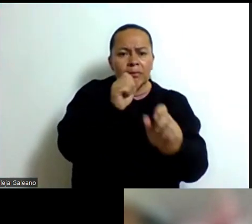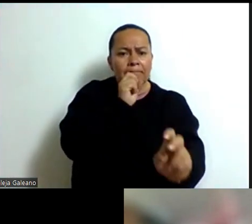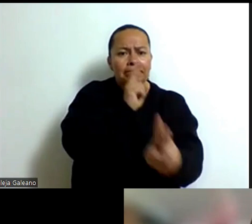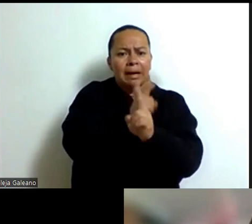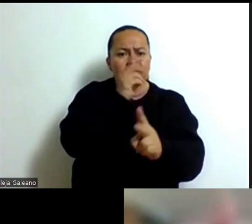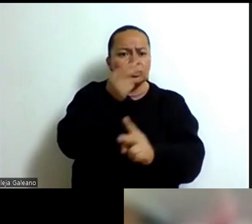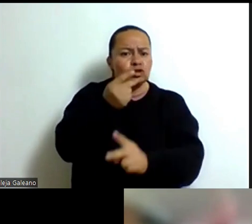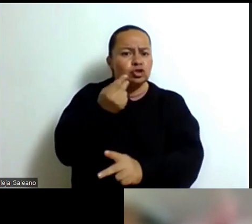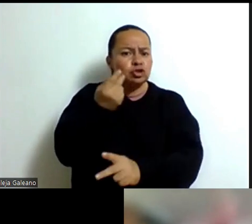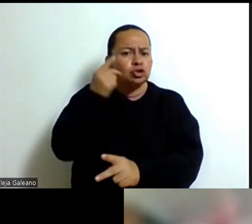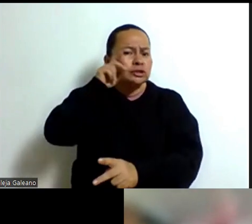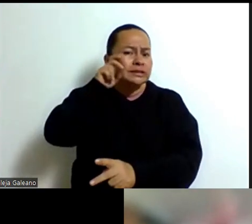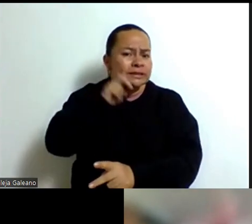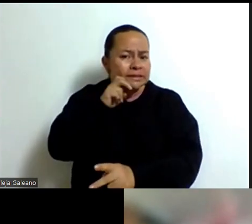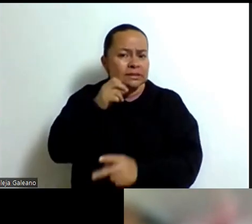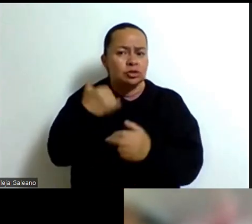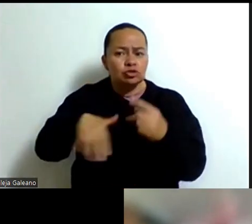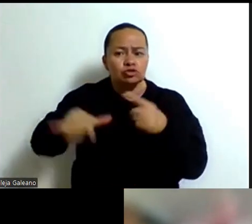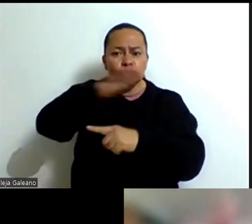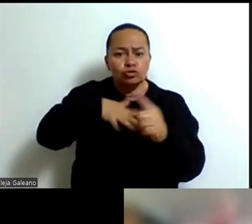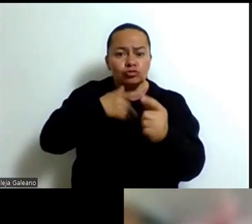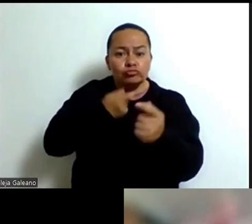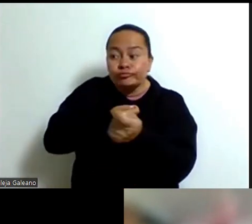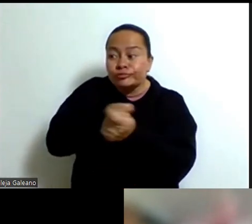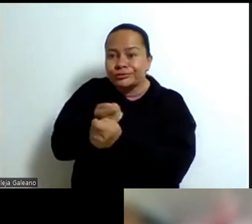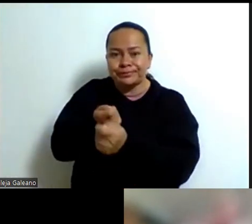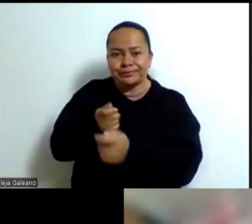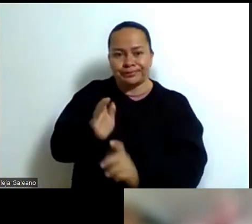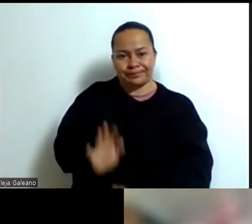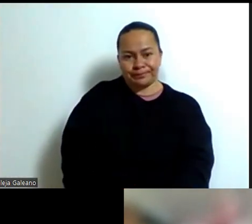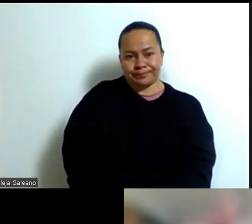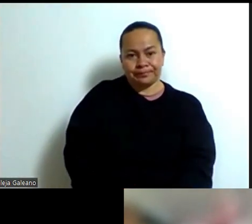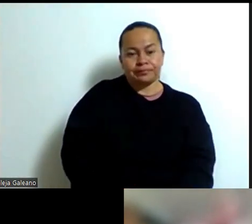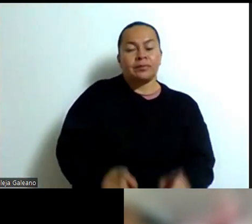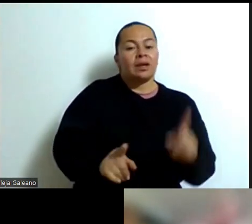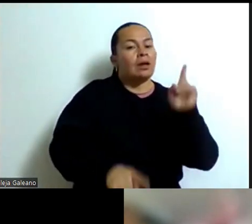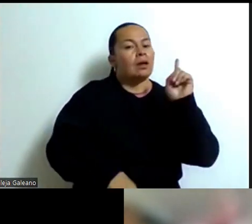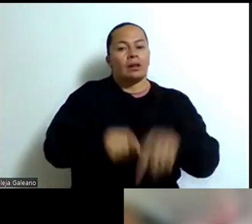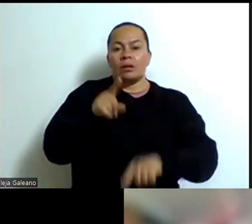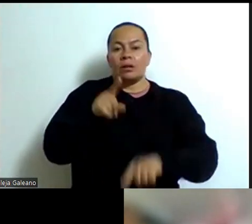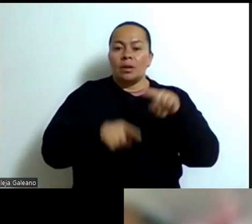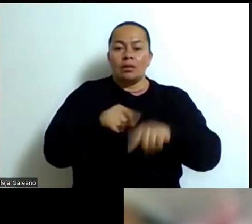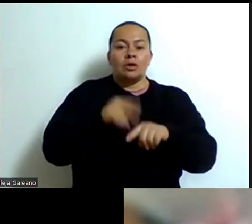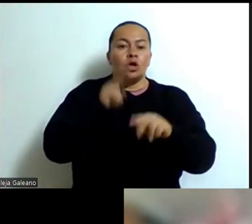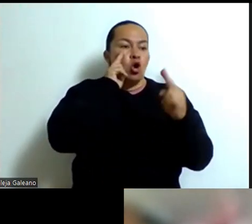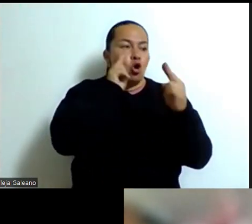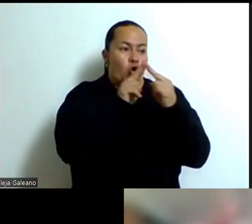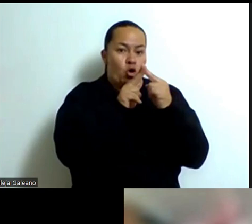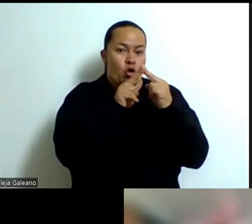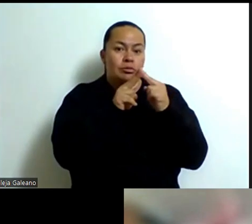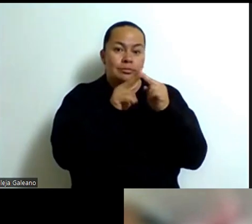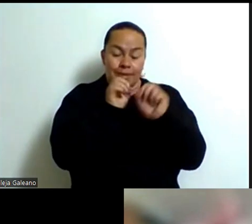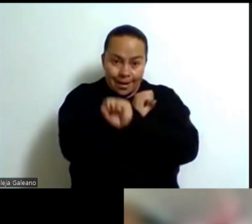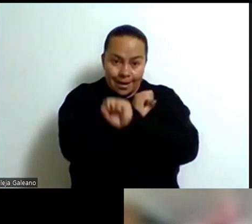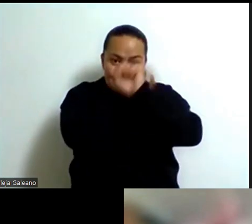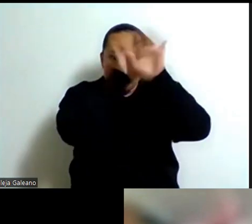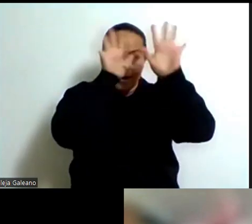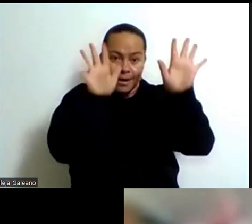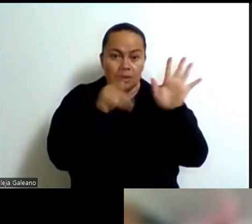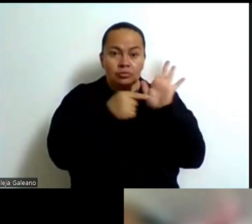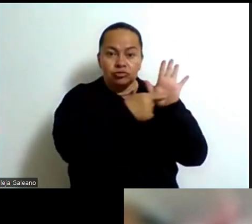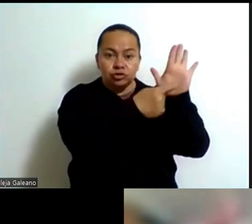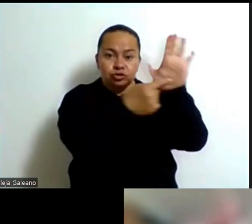sus entornos inmediatos Sí y eso no lo podemos desconocer sí Y muchas de